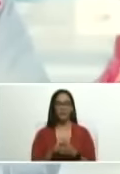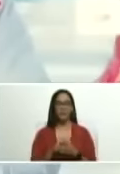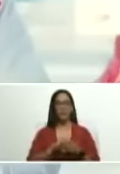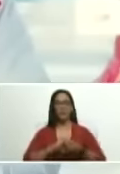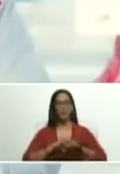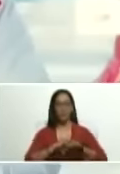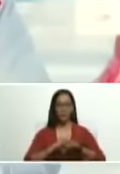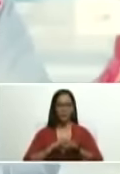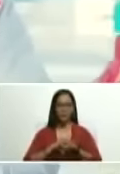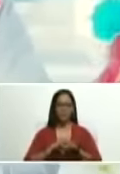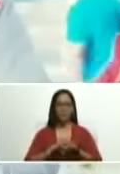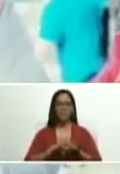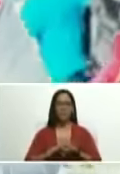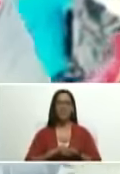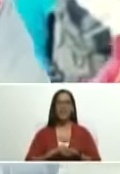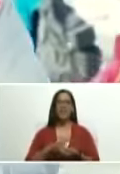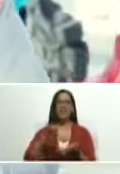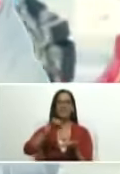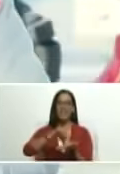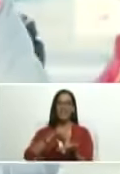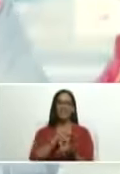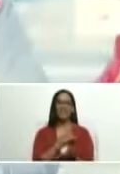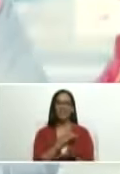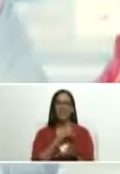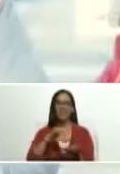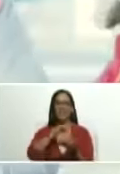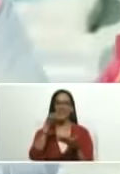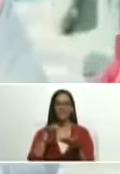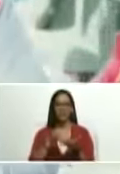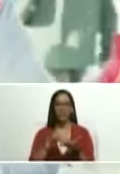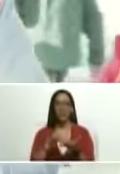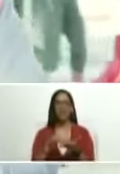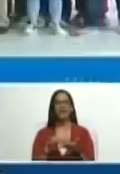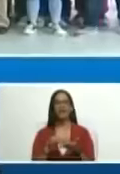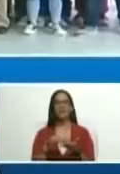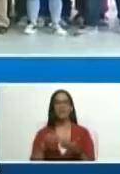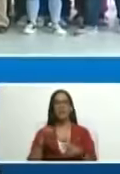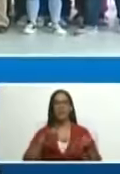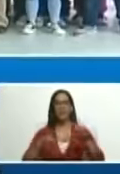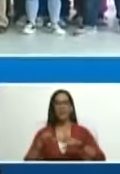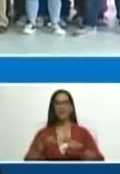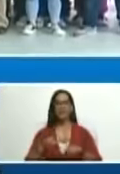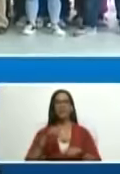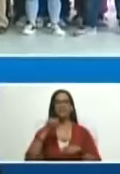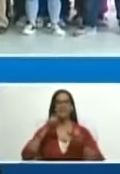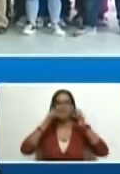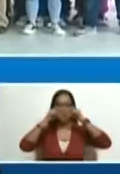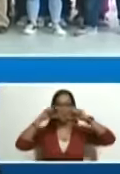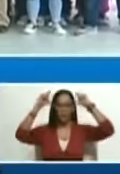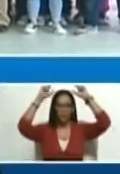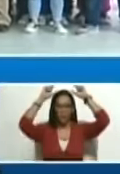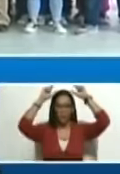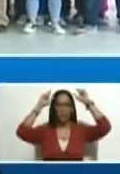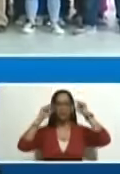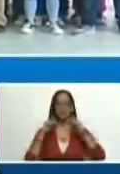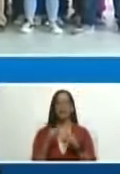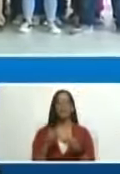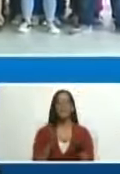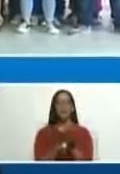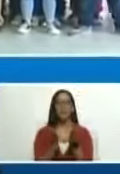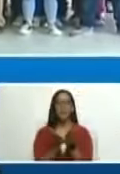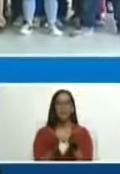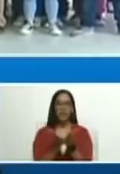Trujillo, la sede de la Universidad Nacional Experimental Simón Rodríguez, para el